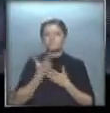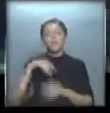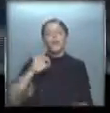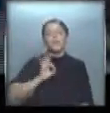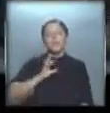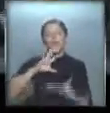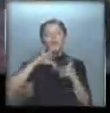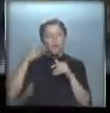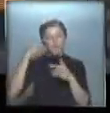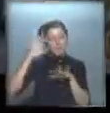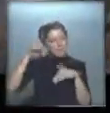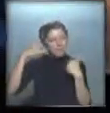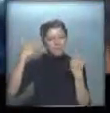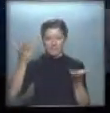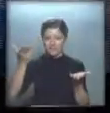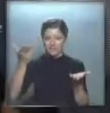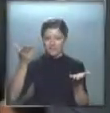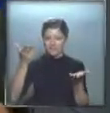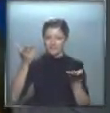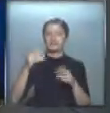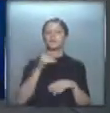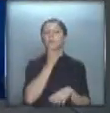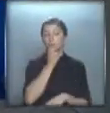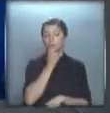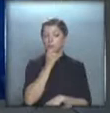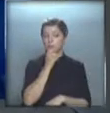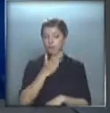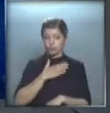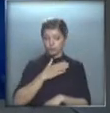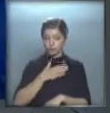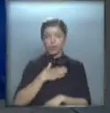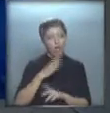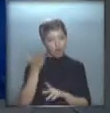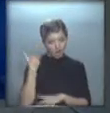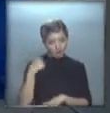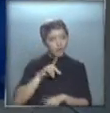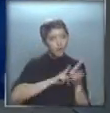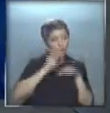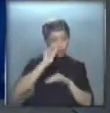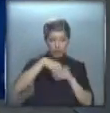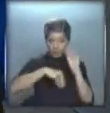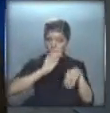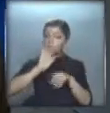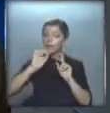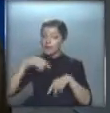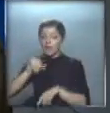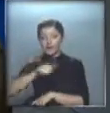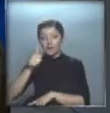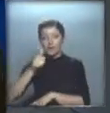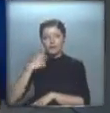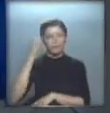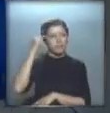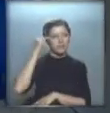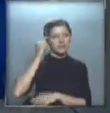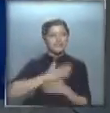un reconocimiento, ¿viste? Es un mimo. Yo aprendí, como he perdido muchos también, he ganado y he perdido, aprendí a no ponerme ni